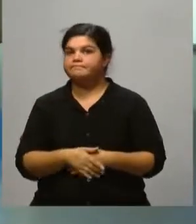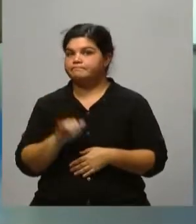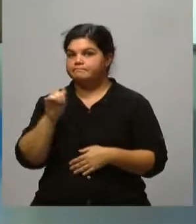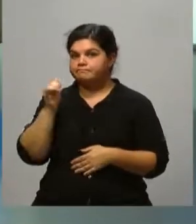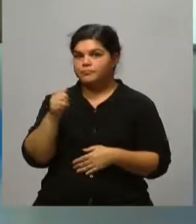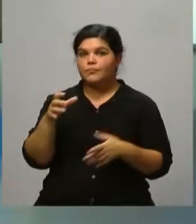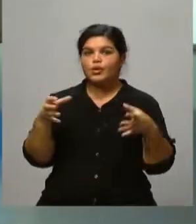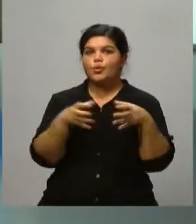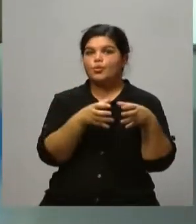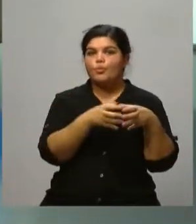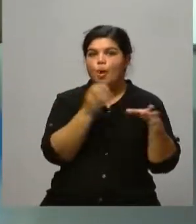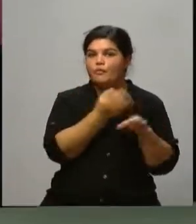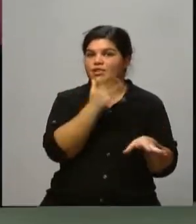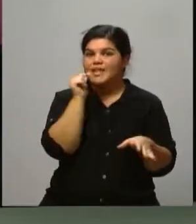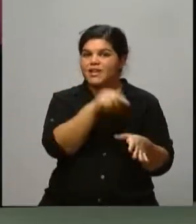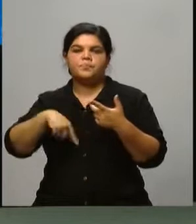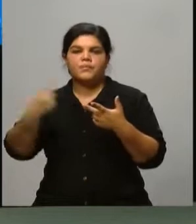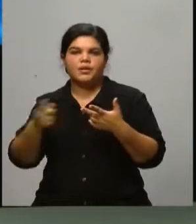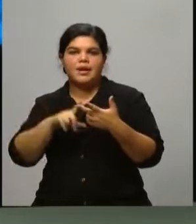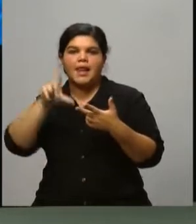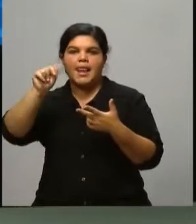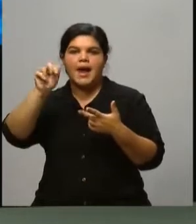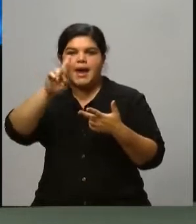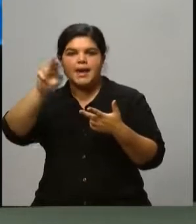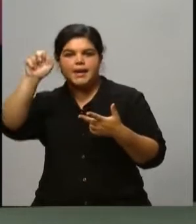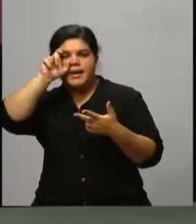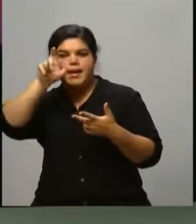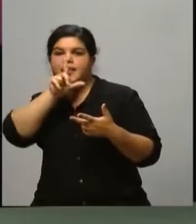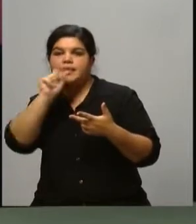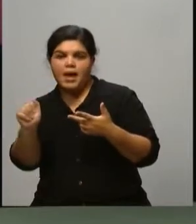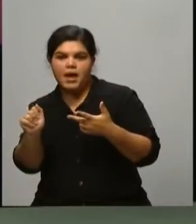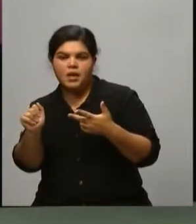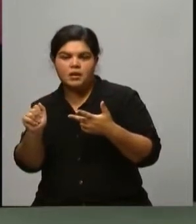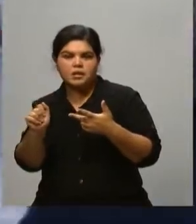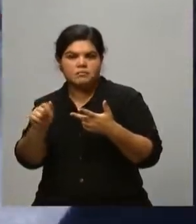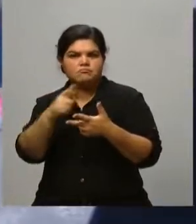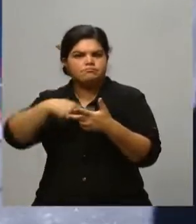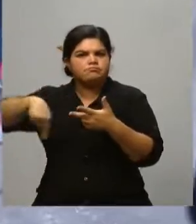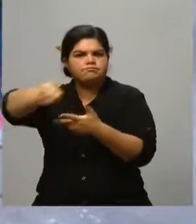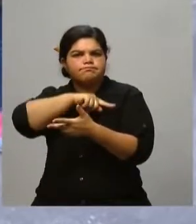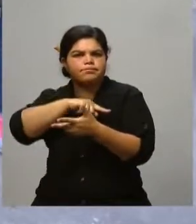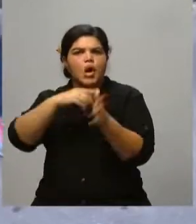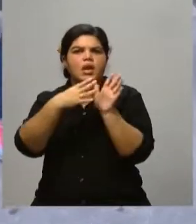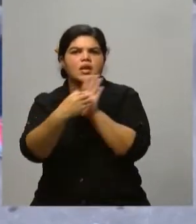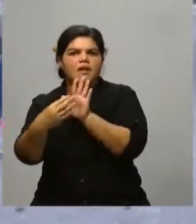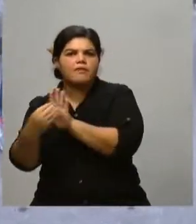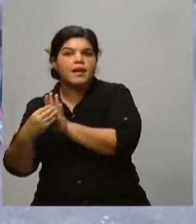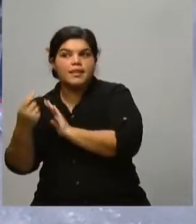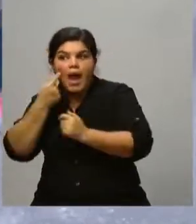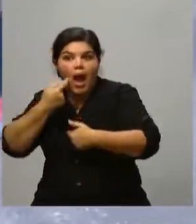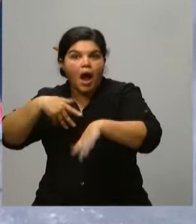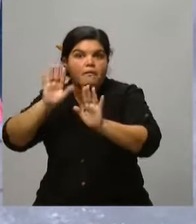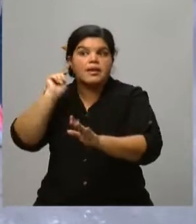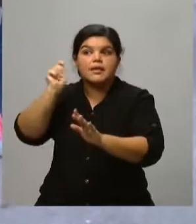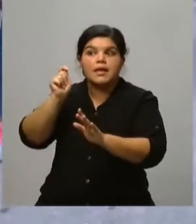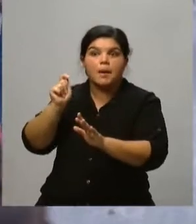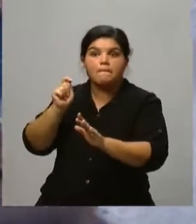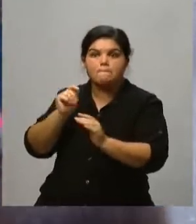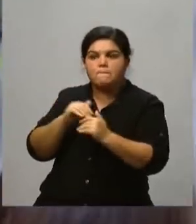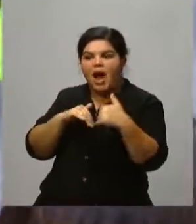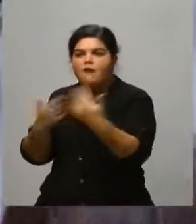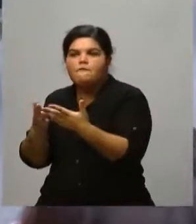dentro del ámbito de la economía. En el caso de Milei, se presentan, arman un partido político y como la gente tiene tanto, o sea,